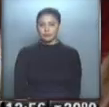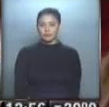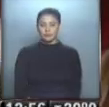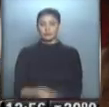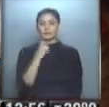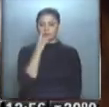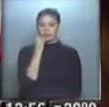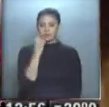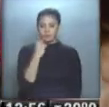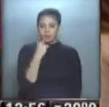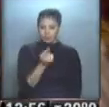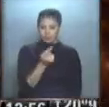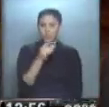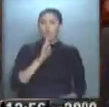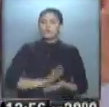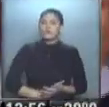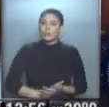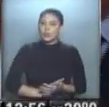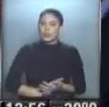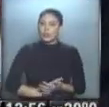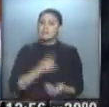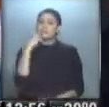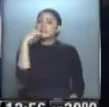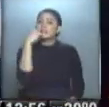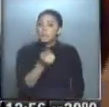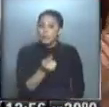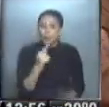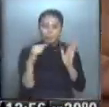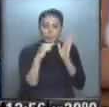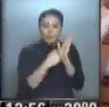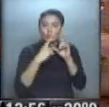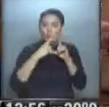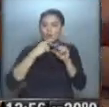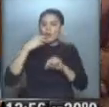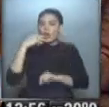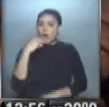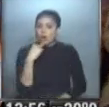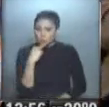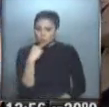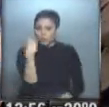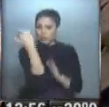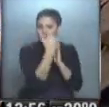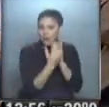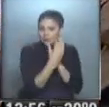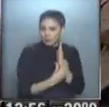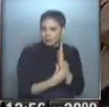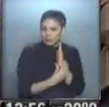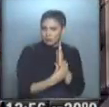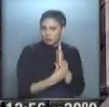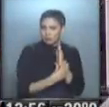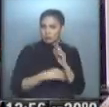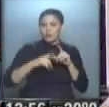Sí. Respecto de su respuesta al punto 11 de la pericia, en particular, a